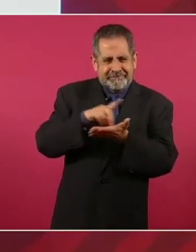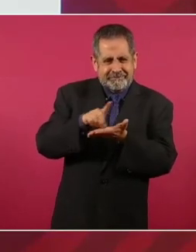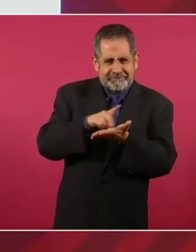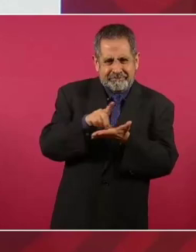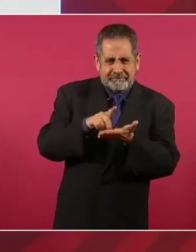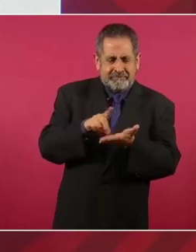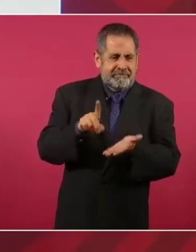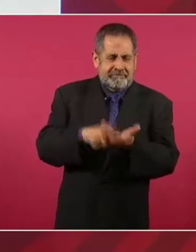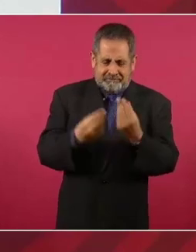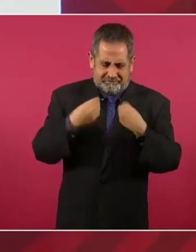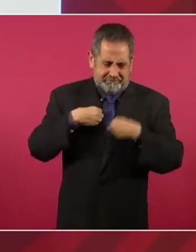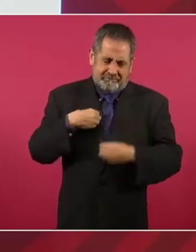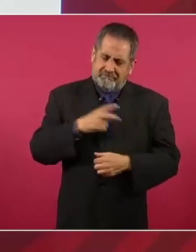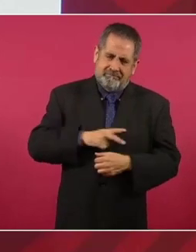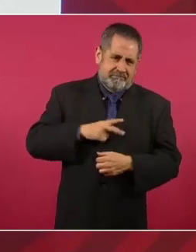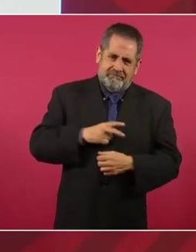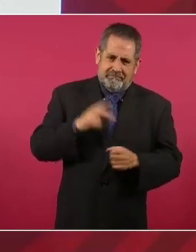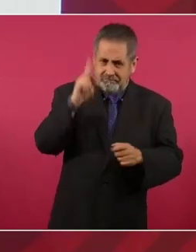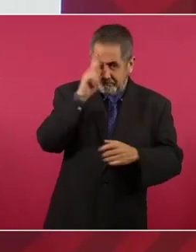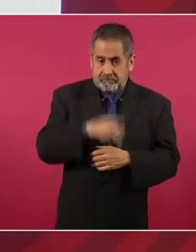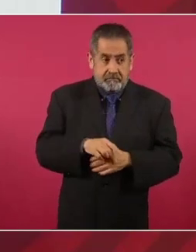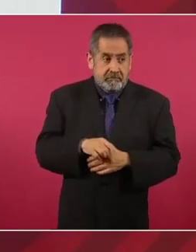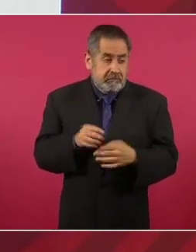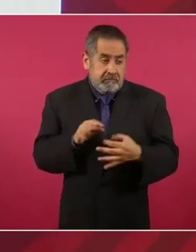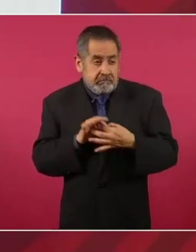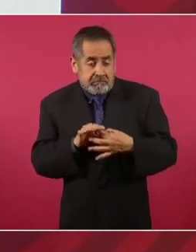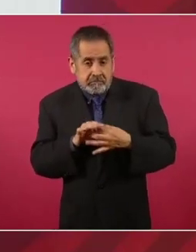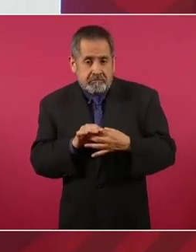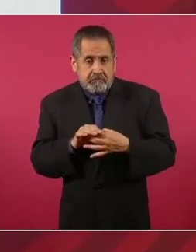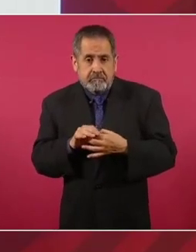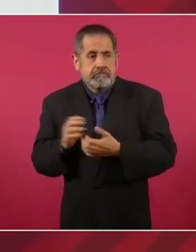envenenar a miles de personas habrían llegado a Estados Unidos.